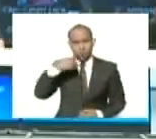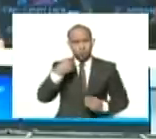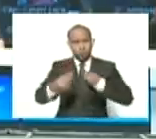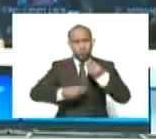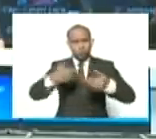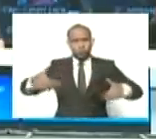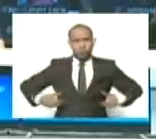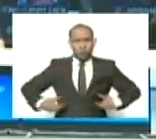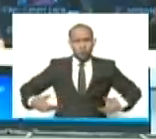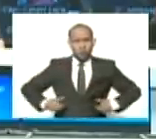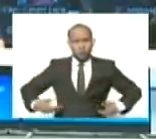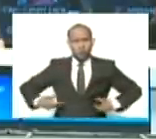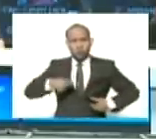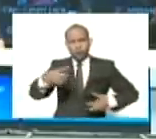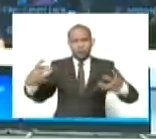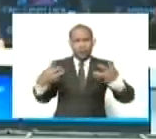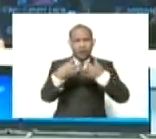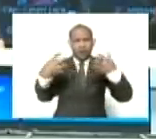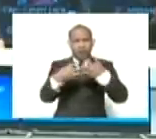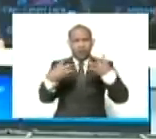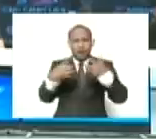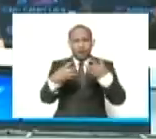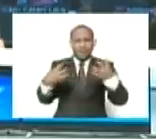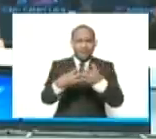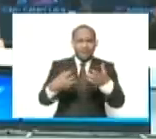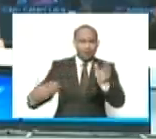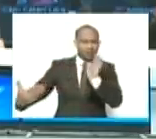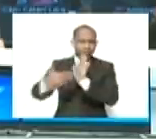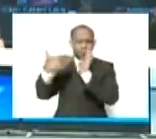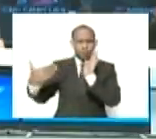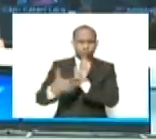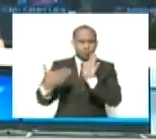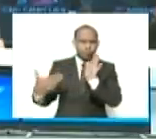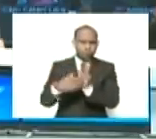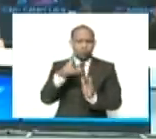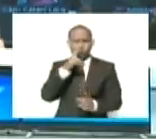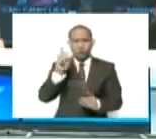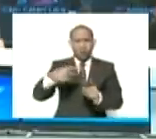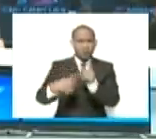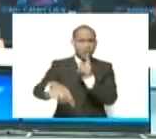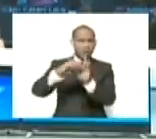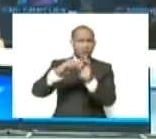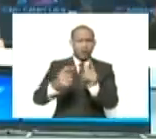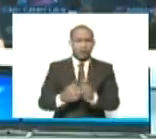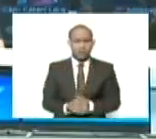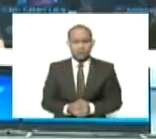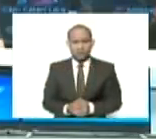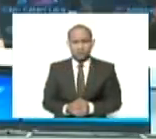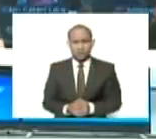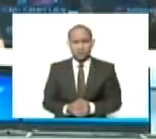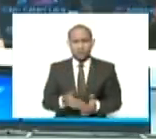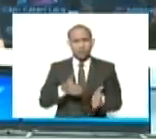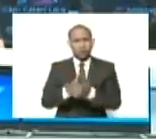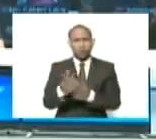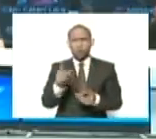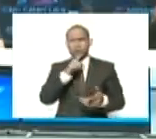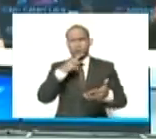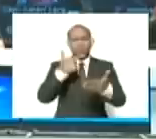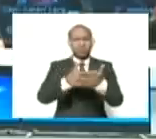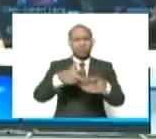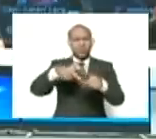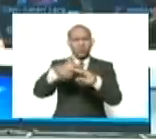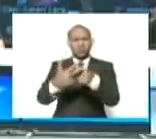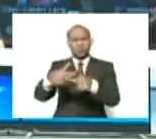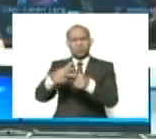con esa guerra brutal, con el ataque brutal. Y se suman a quienes me llaman instrumento